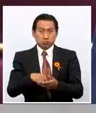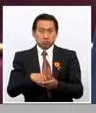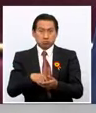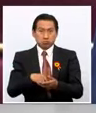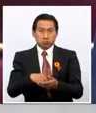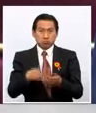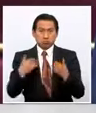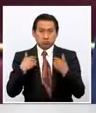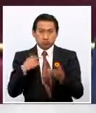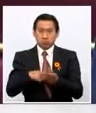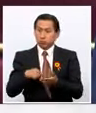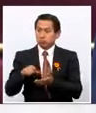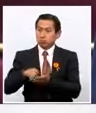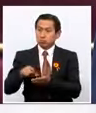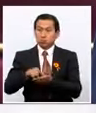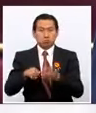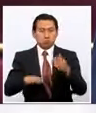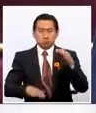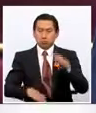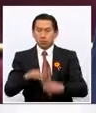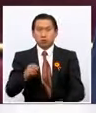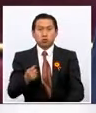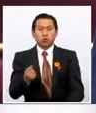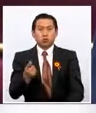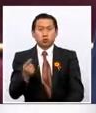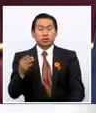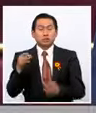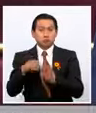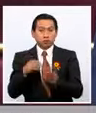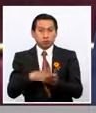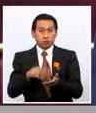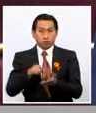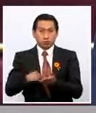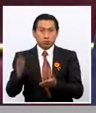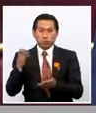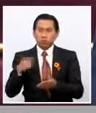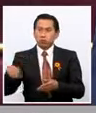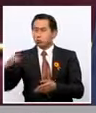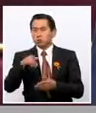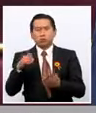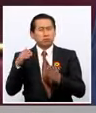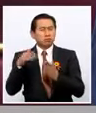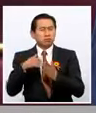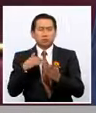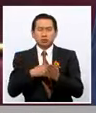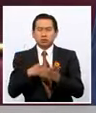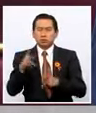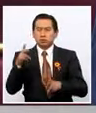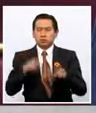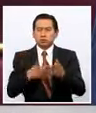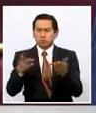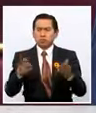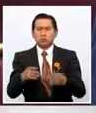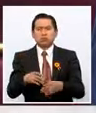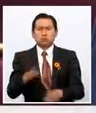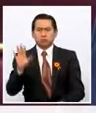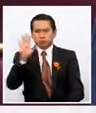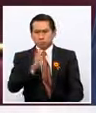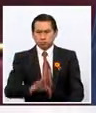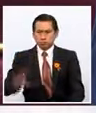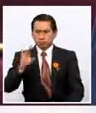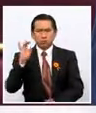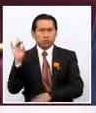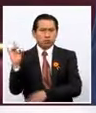realizado más de 11 millones de pagos en bonos a millones y millones de personas en toda la república